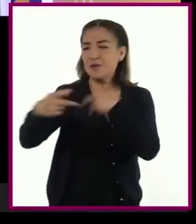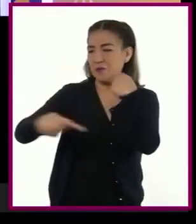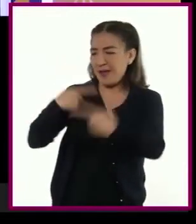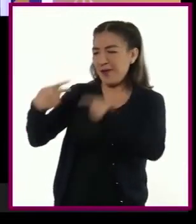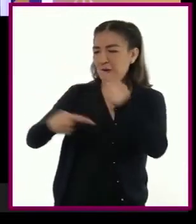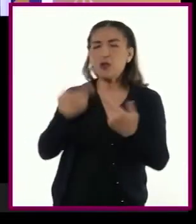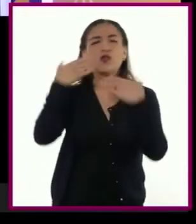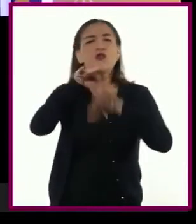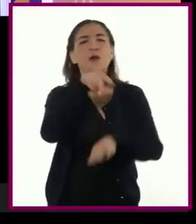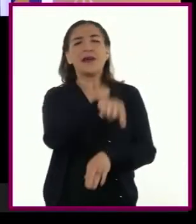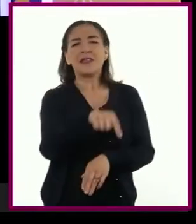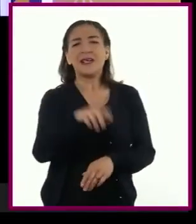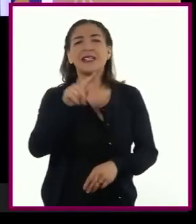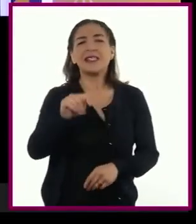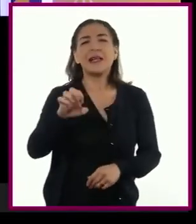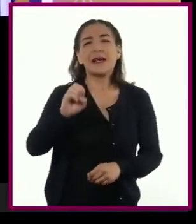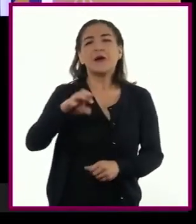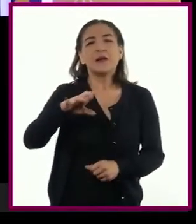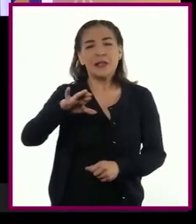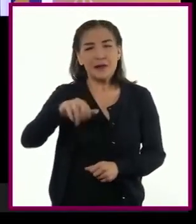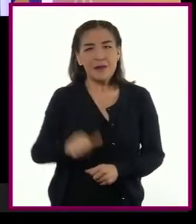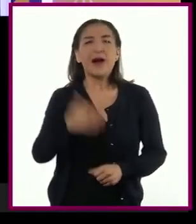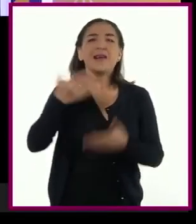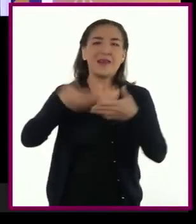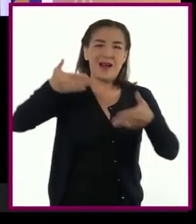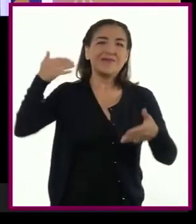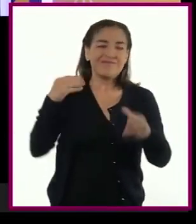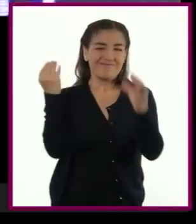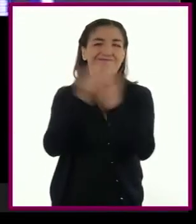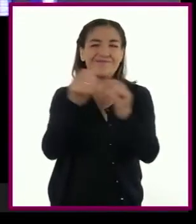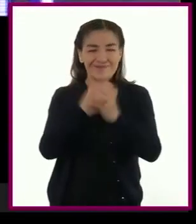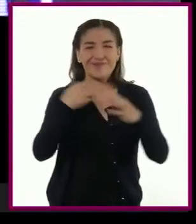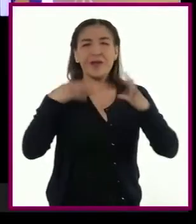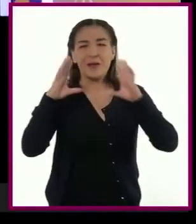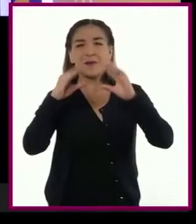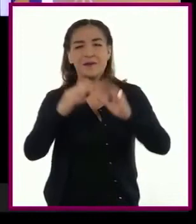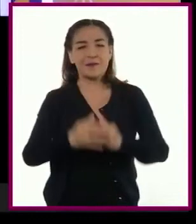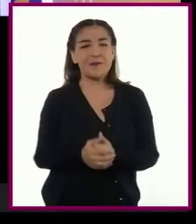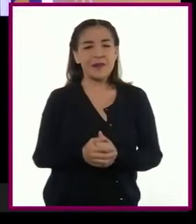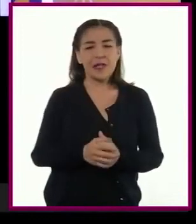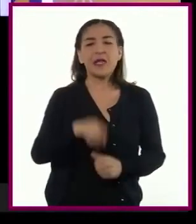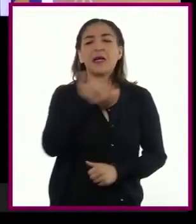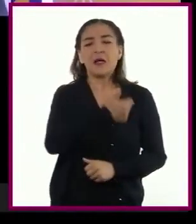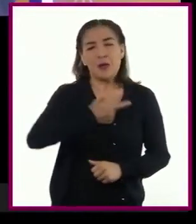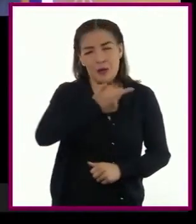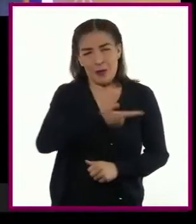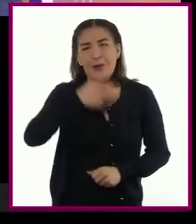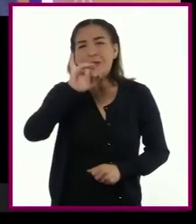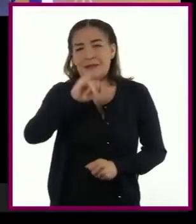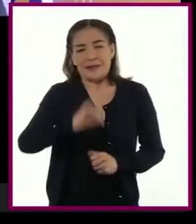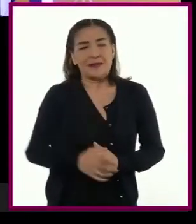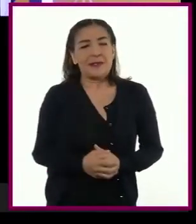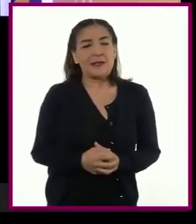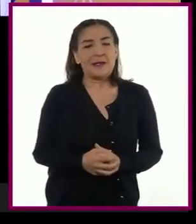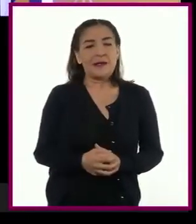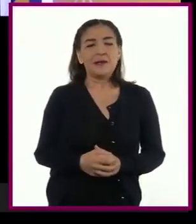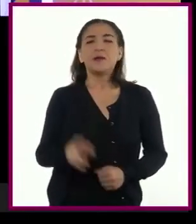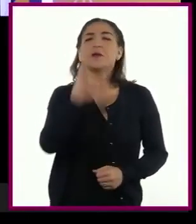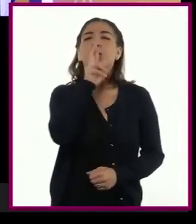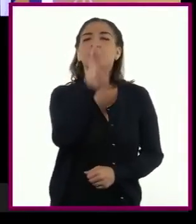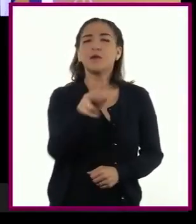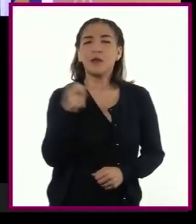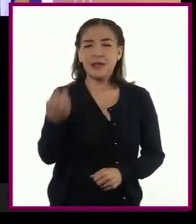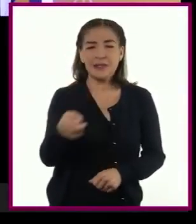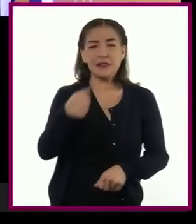acerca de este teorema, pues lo revisamos durante las sesiones. Con mucho gusto. El resultado